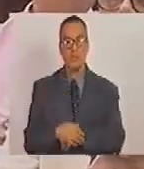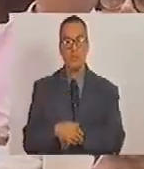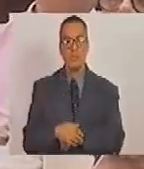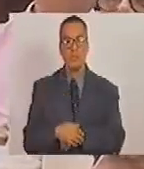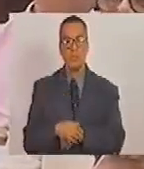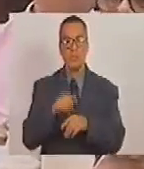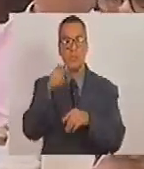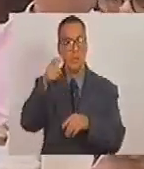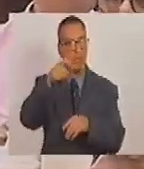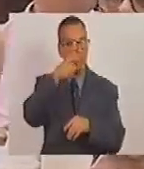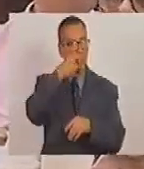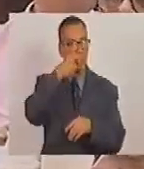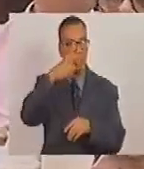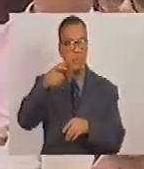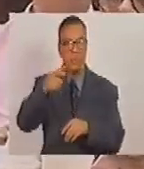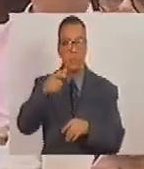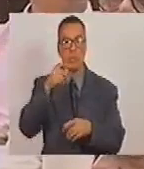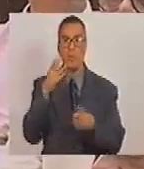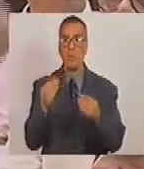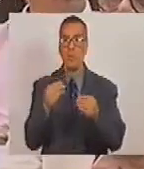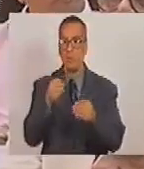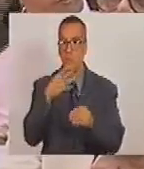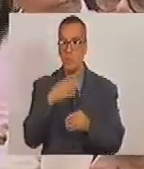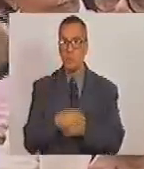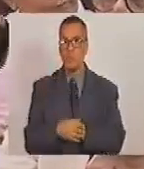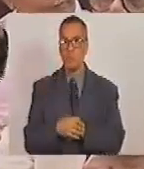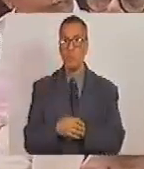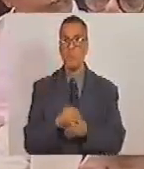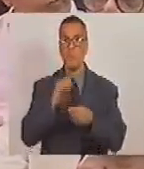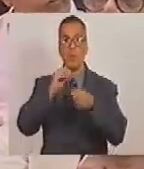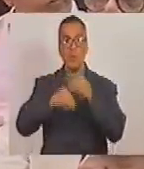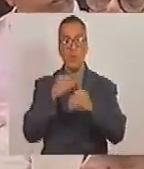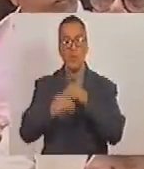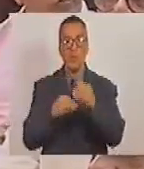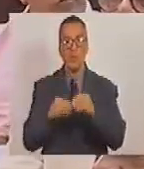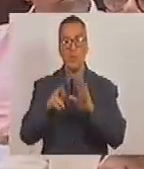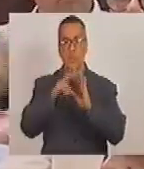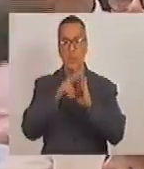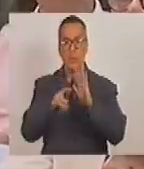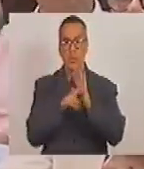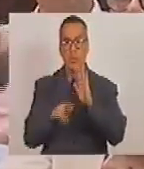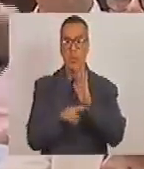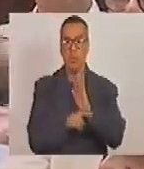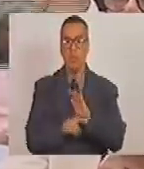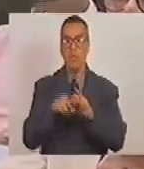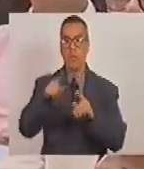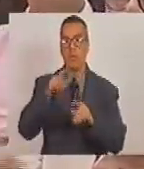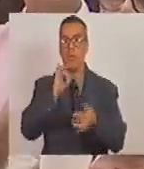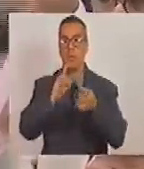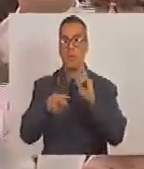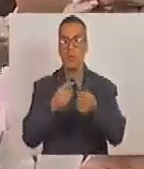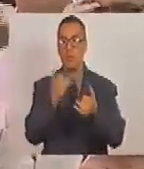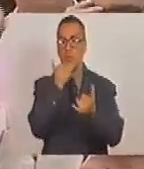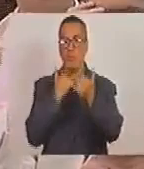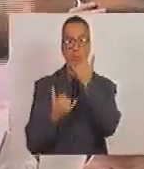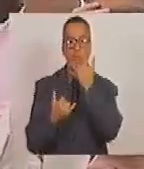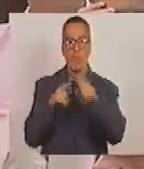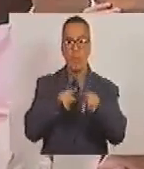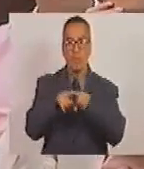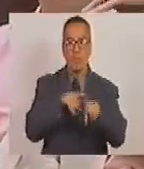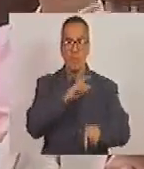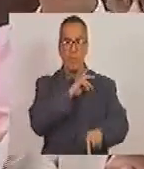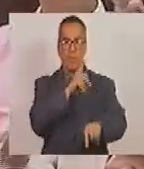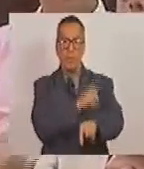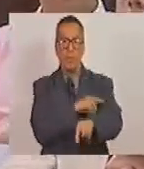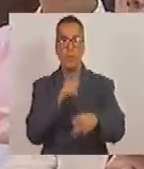se vigiló celosamente la aplicación del reglamento. Hubo fallas, hubo críticas fuertes